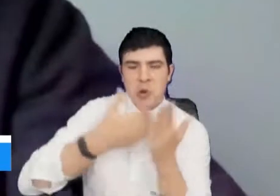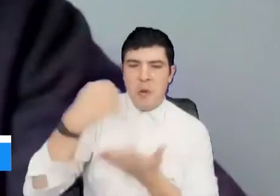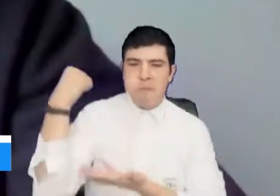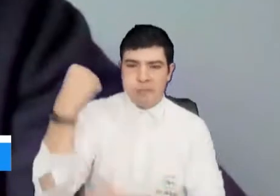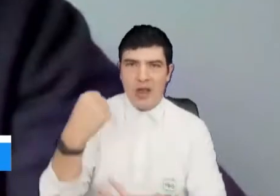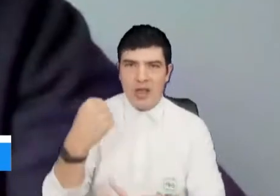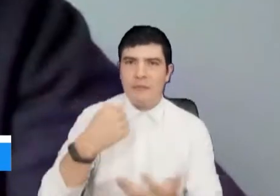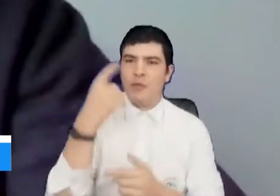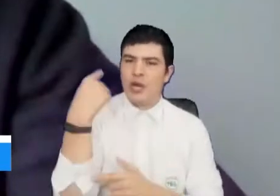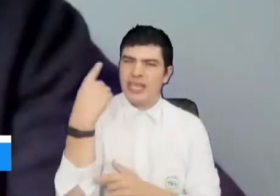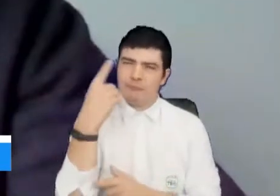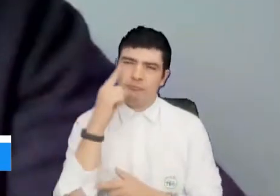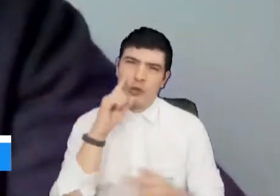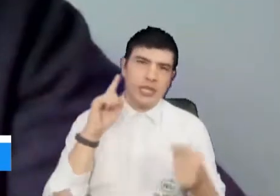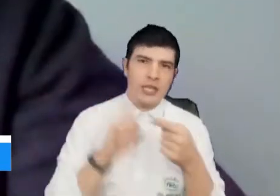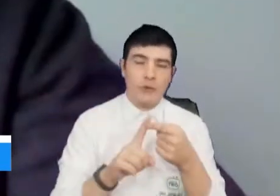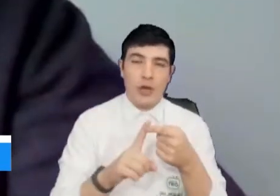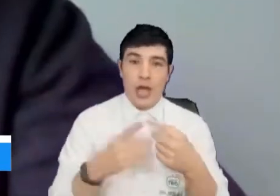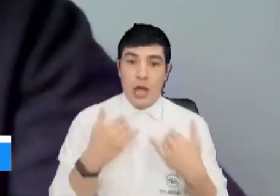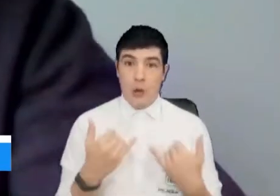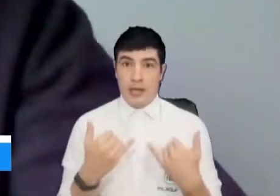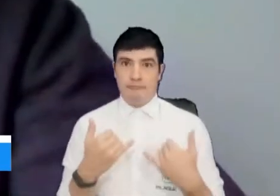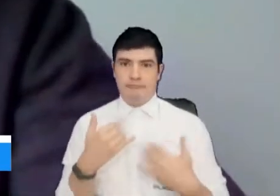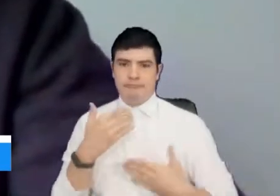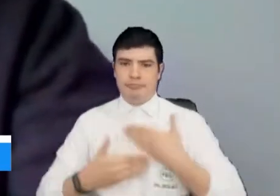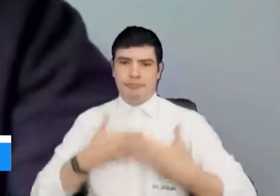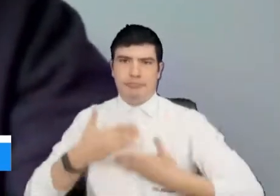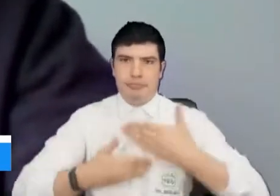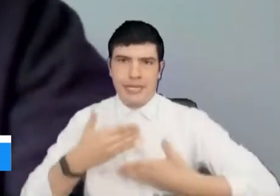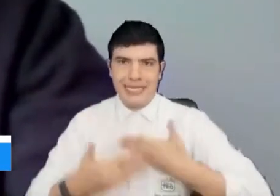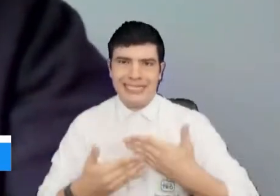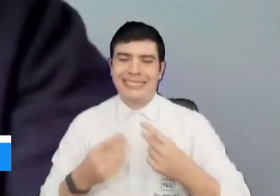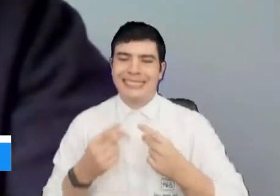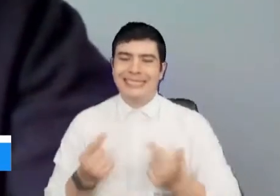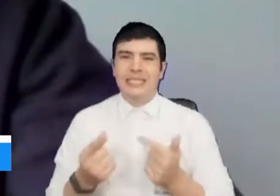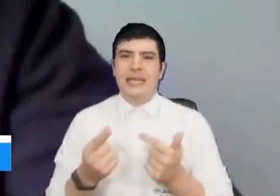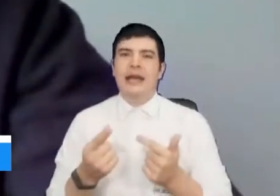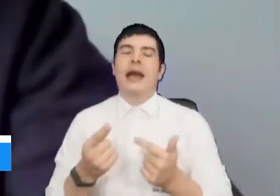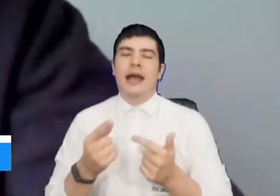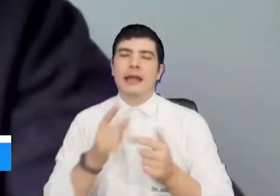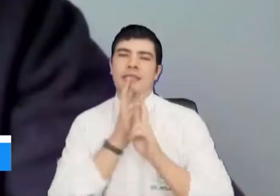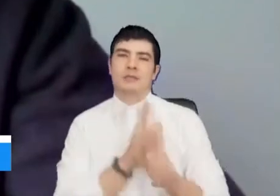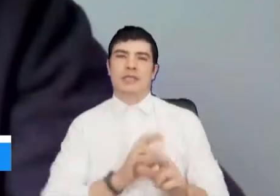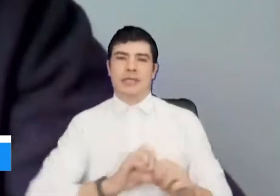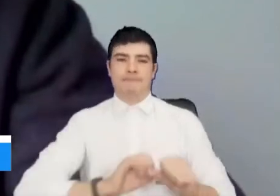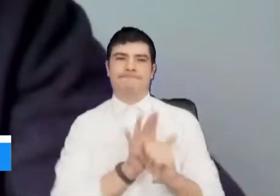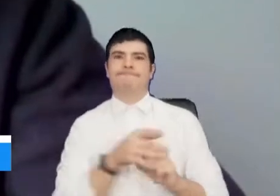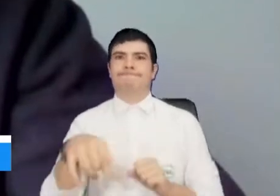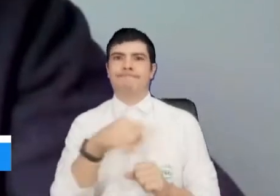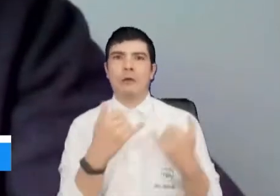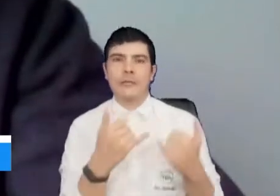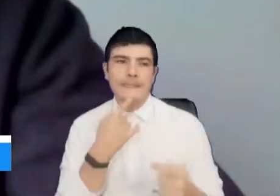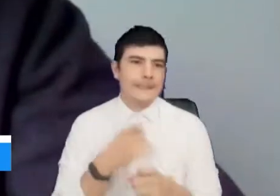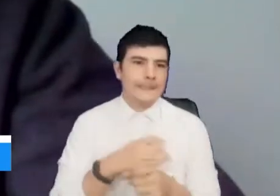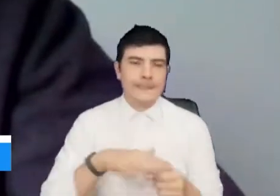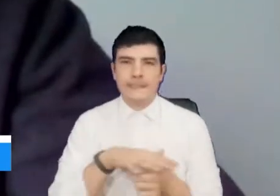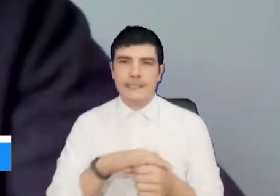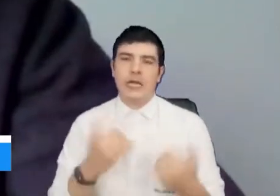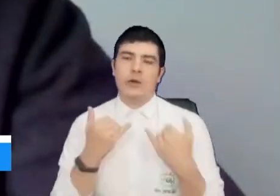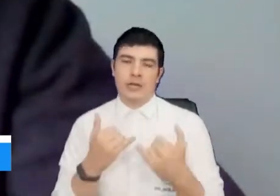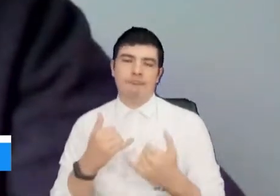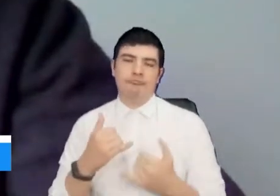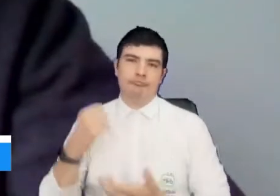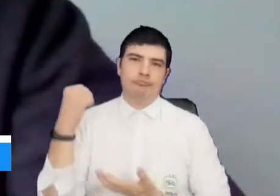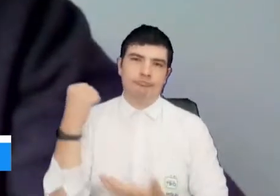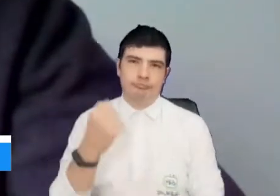proceso para poder responder a la emergencia del COVID y llegar a muchos más hogares. En vez de empezar con un piloto de solo